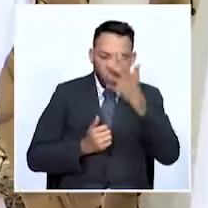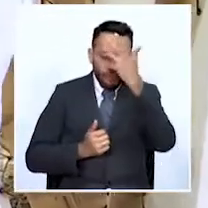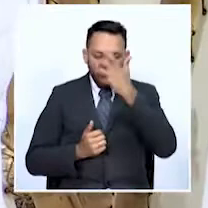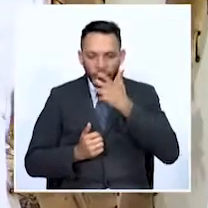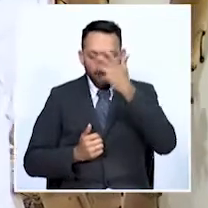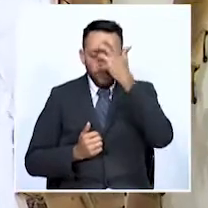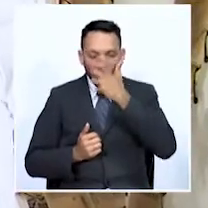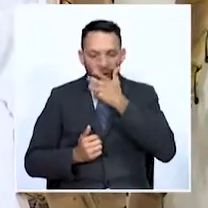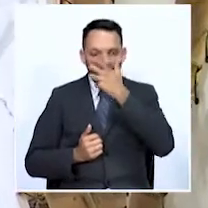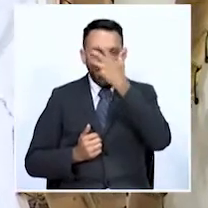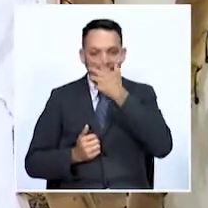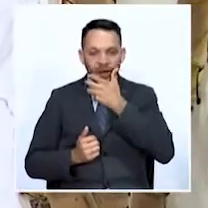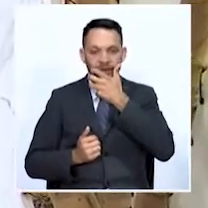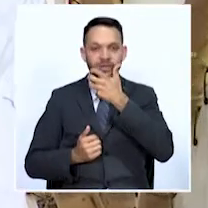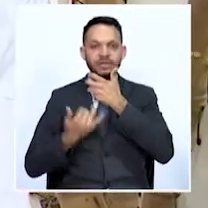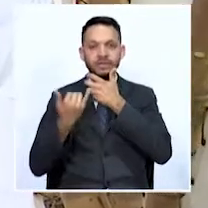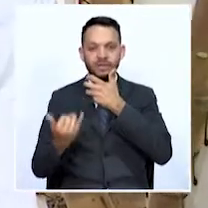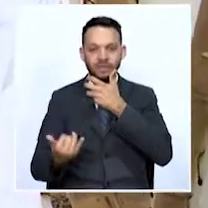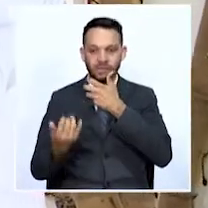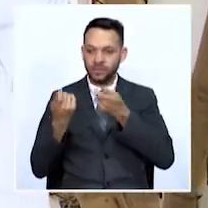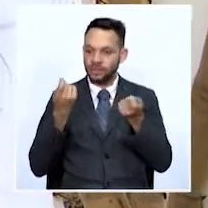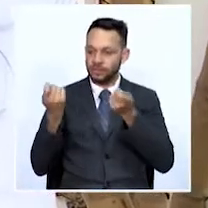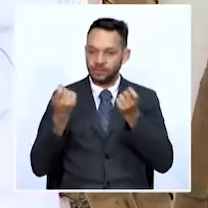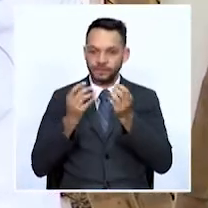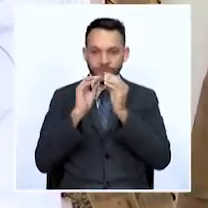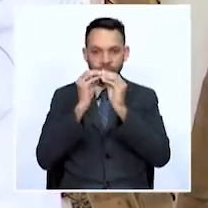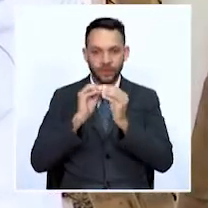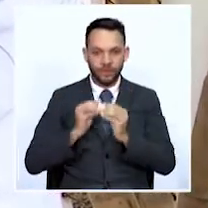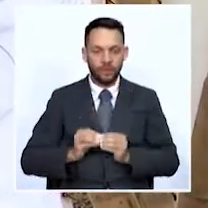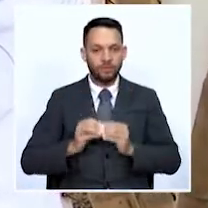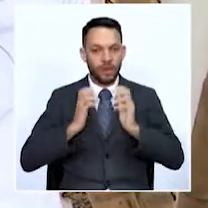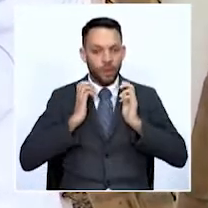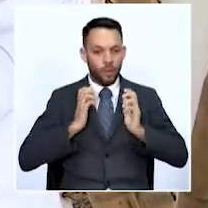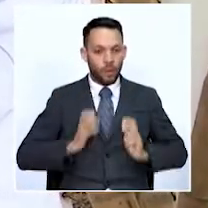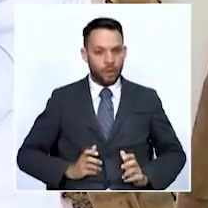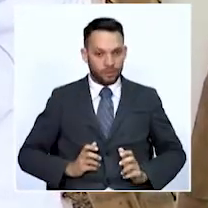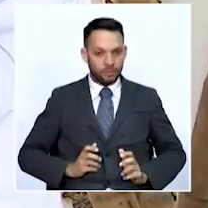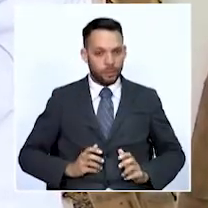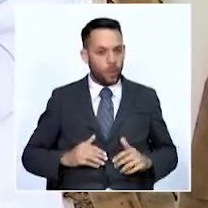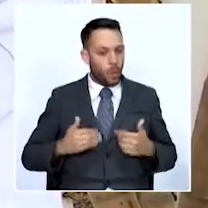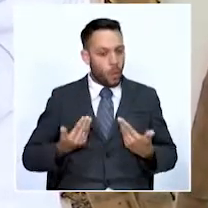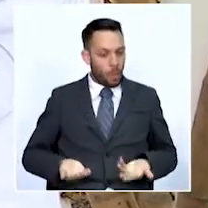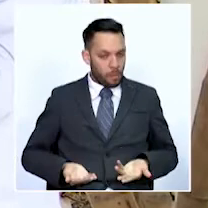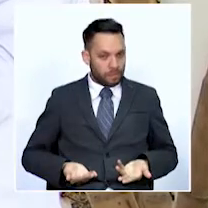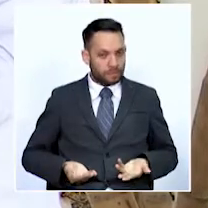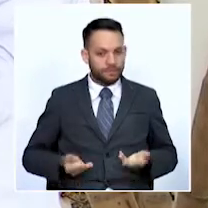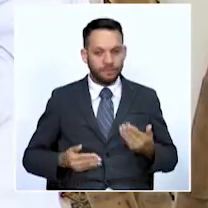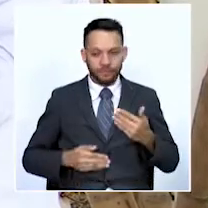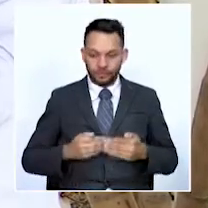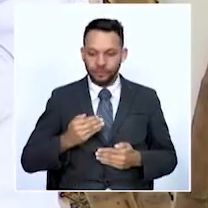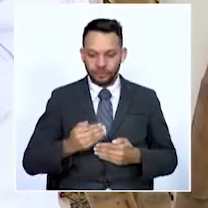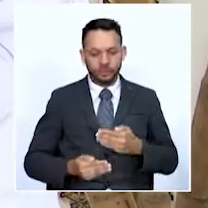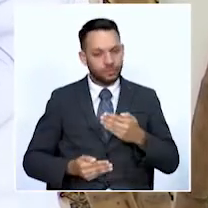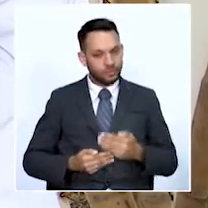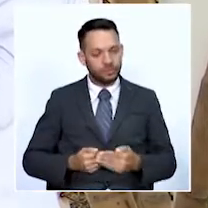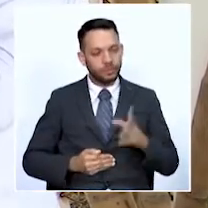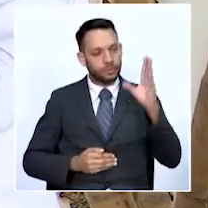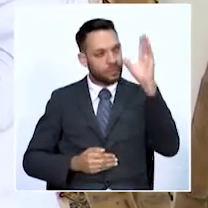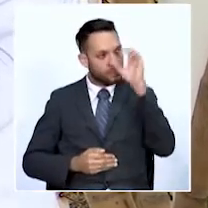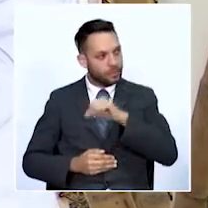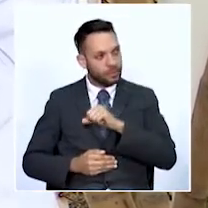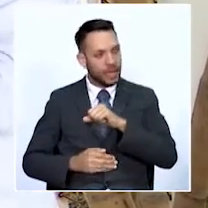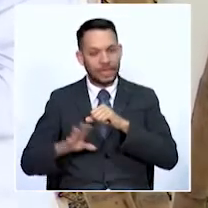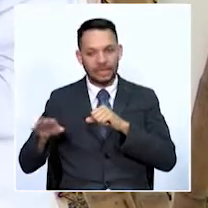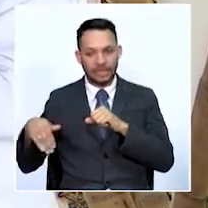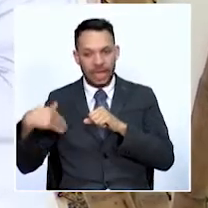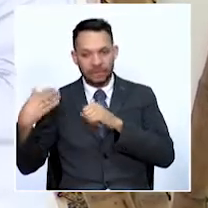persona y vamos explicando los componentes anatómicos de la articulación, y para ahora interpretar el resultado que